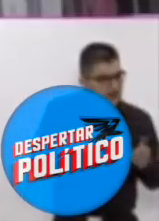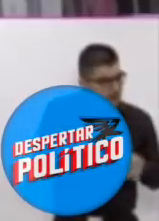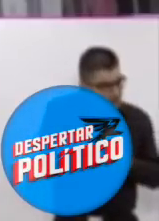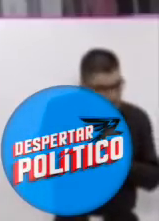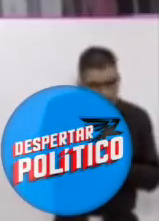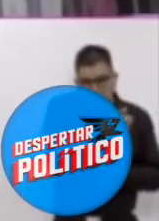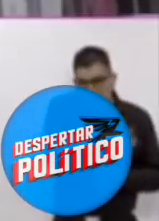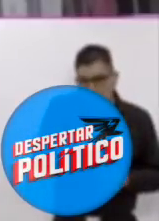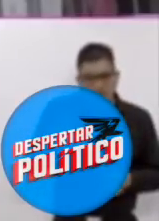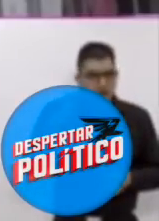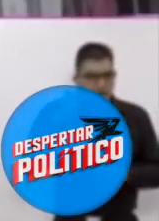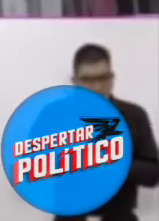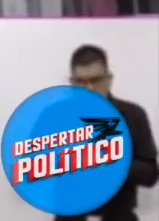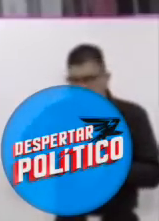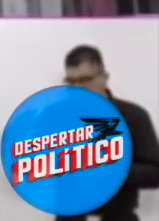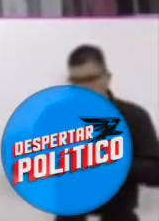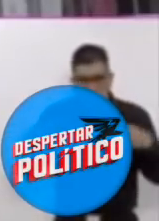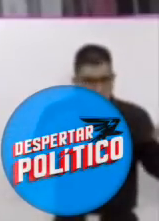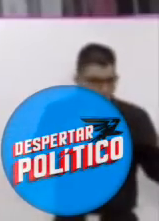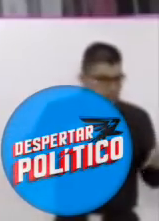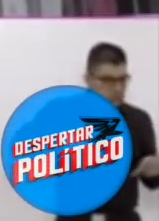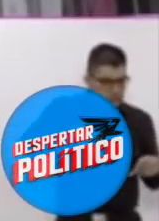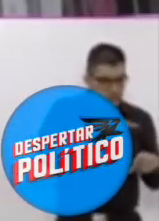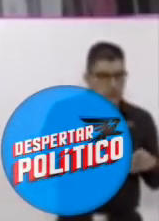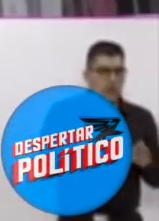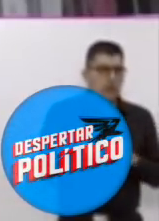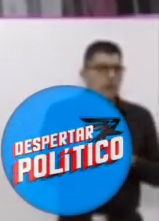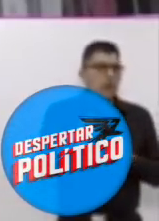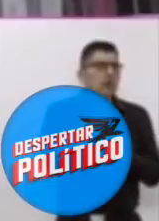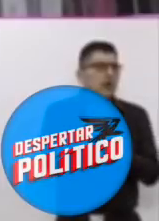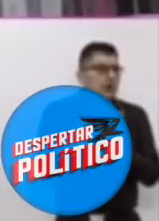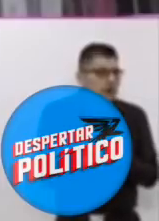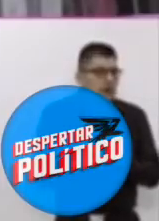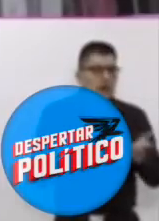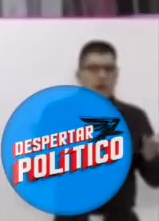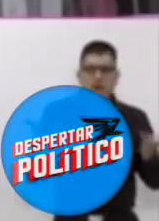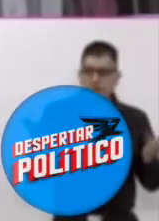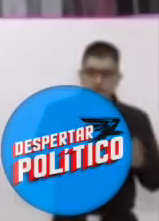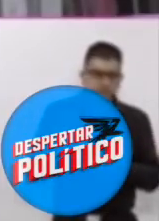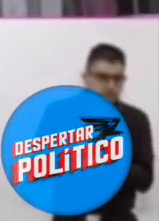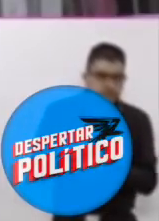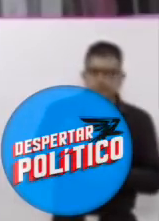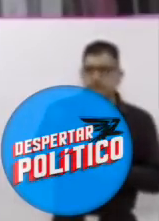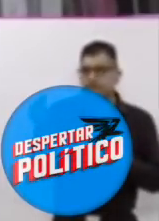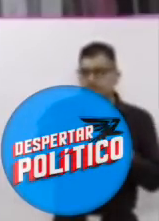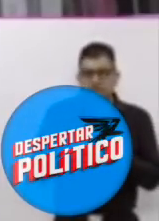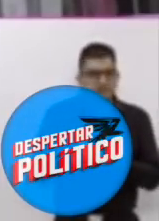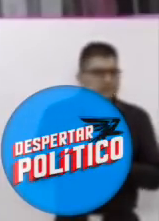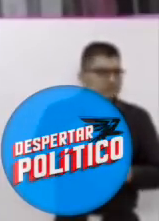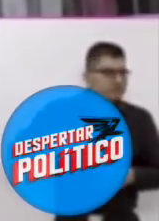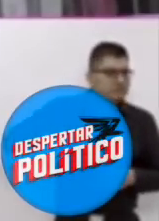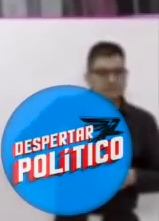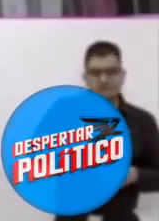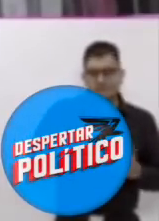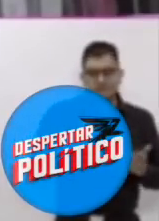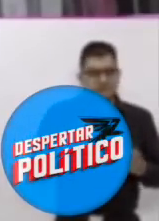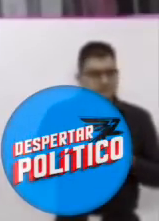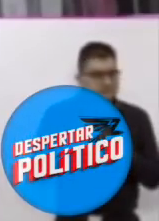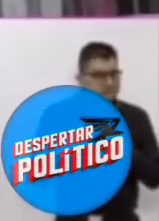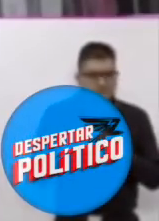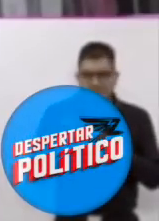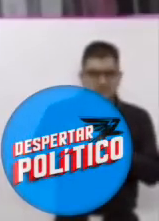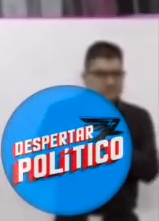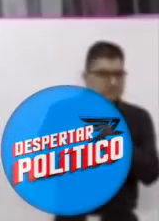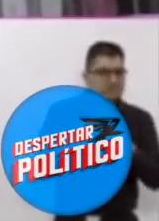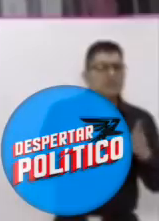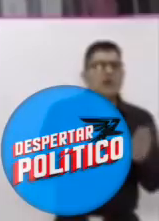que cada quien valora este en términos de derechos o de injerencias en la parte de lo que es